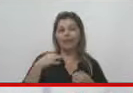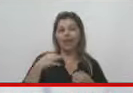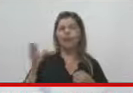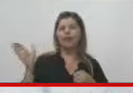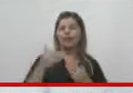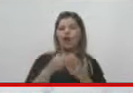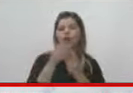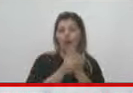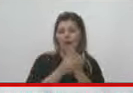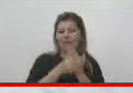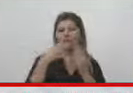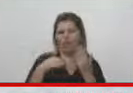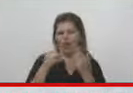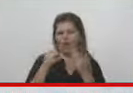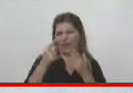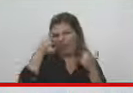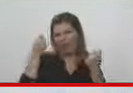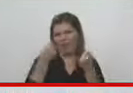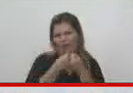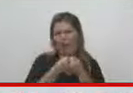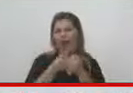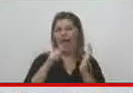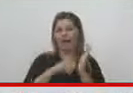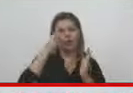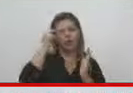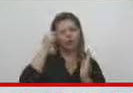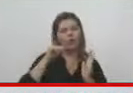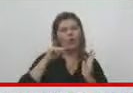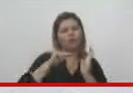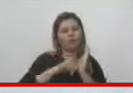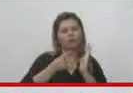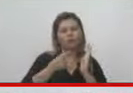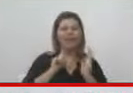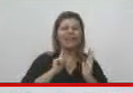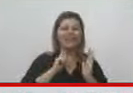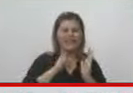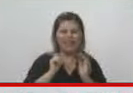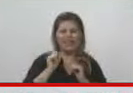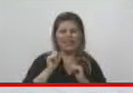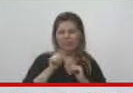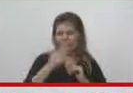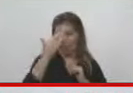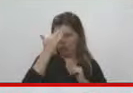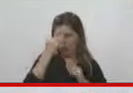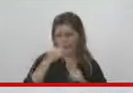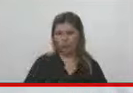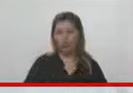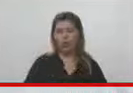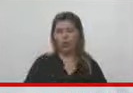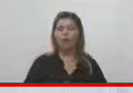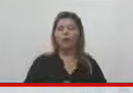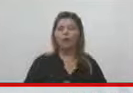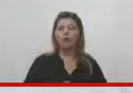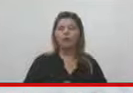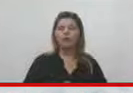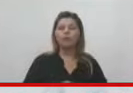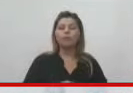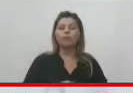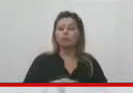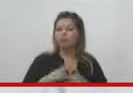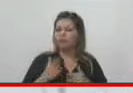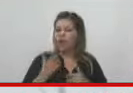ministros, artículo 99, inciso 3, y 100, inciso 13 de la Constitución Nacional. Este aquí, que